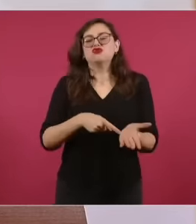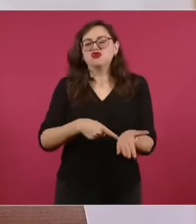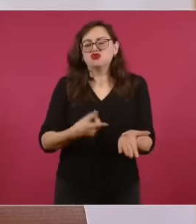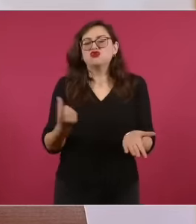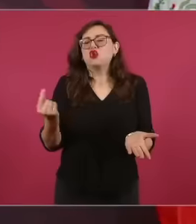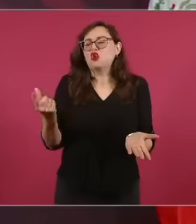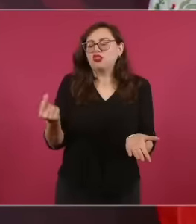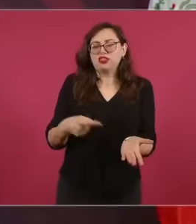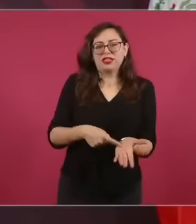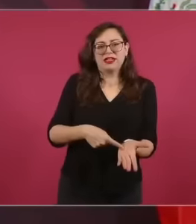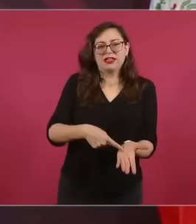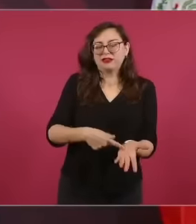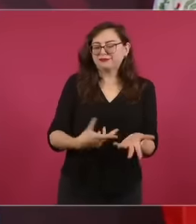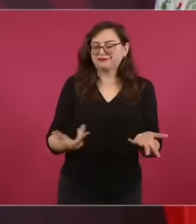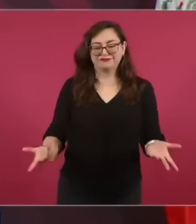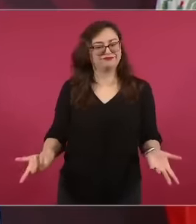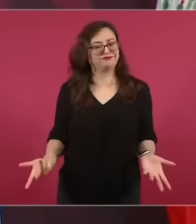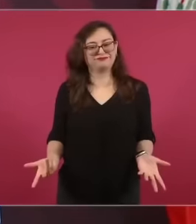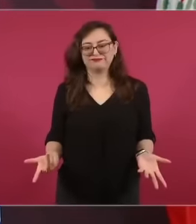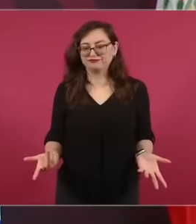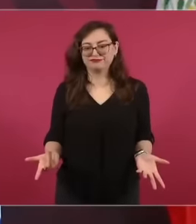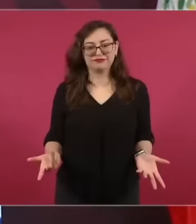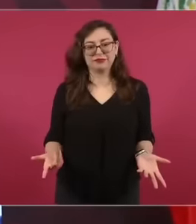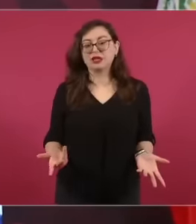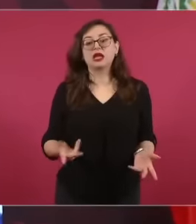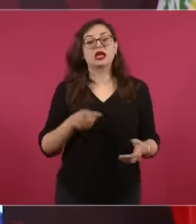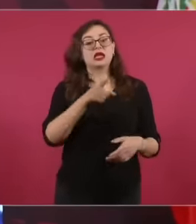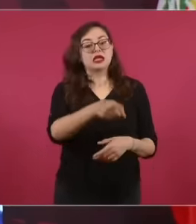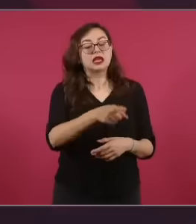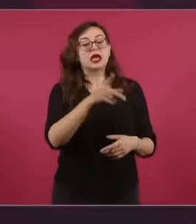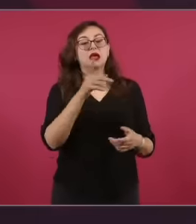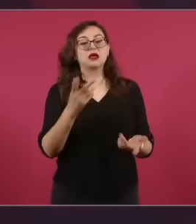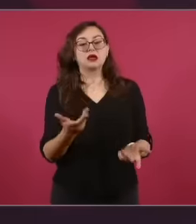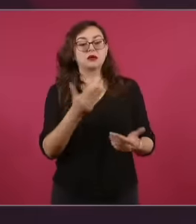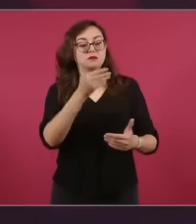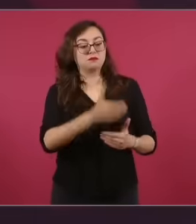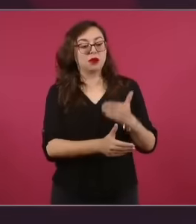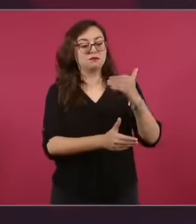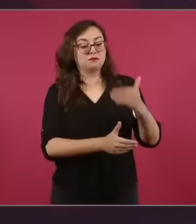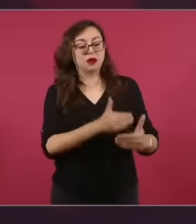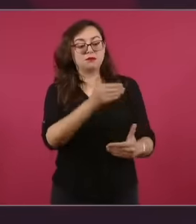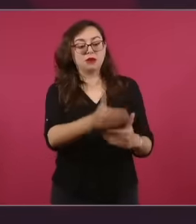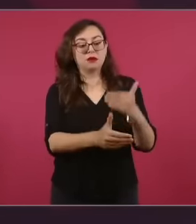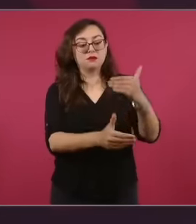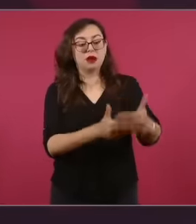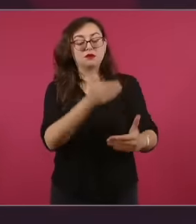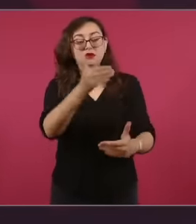¿Cómo detiene un proceso que es consustancial